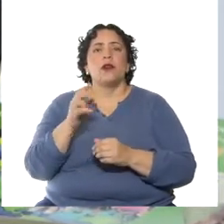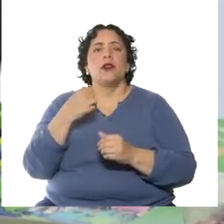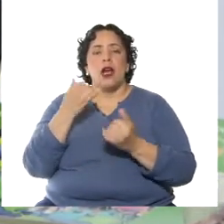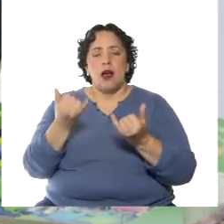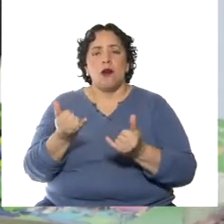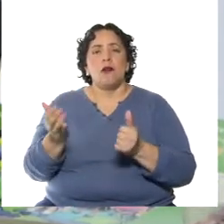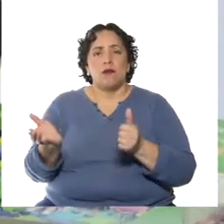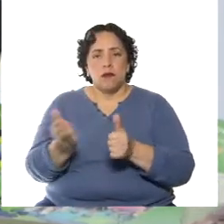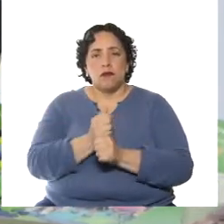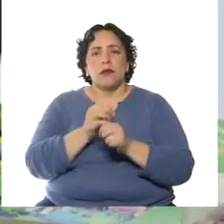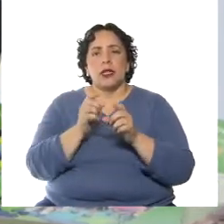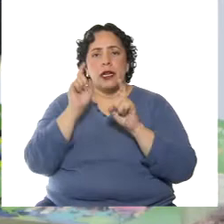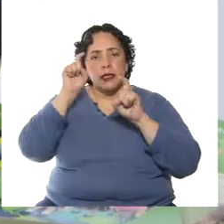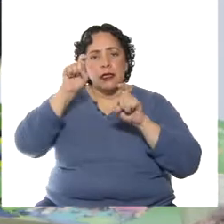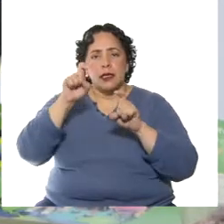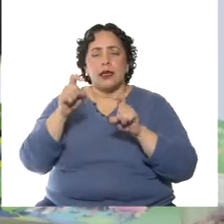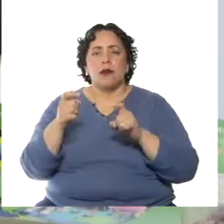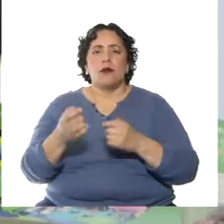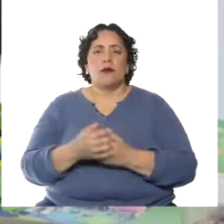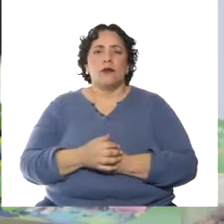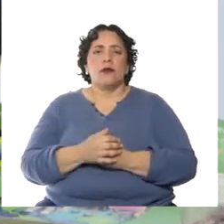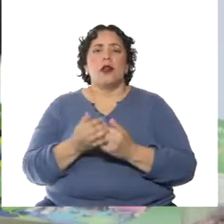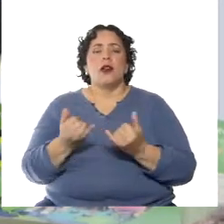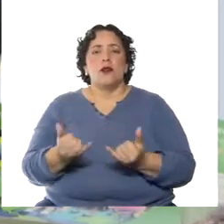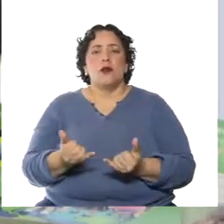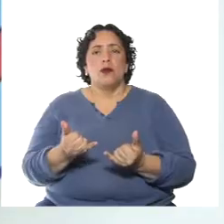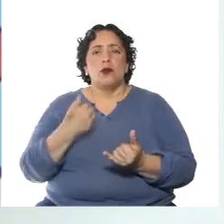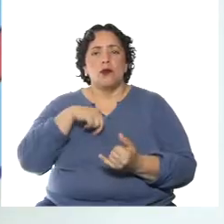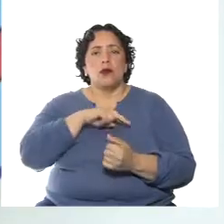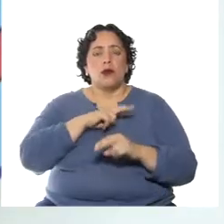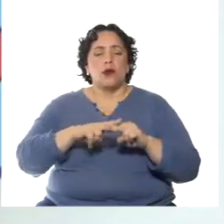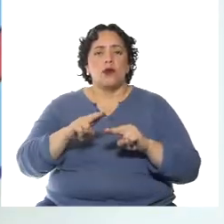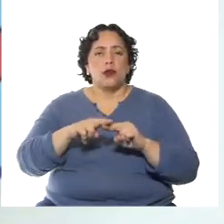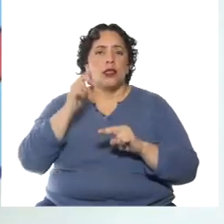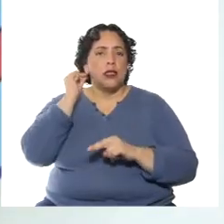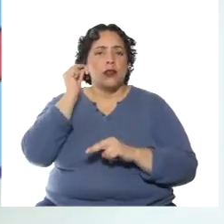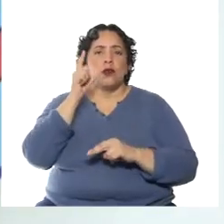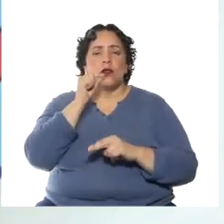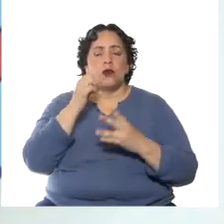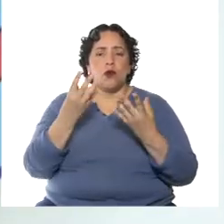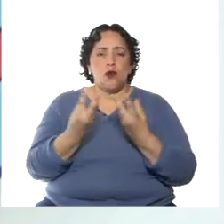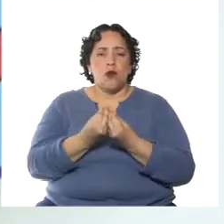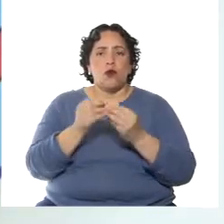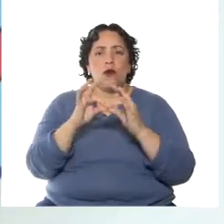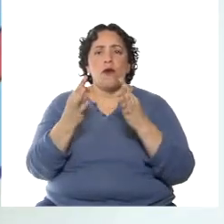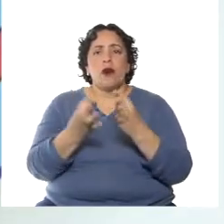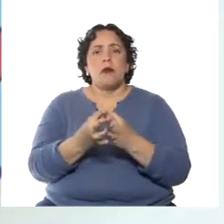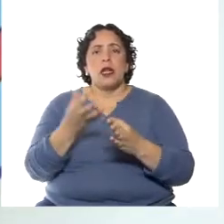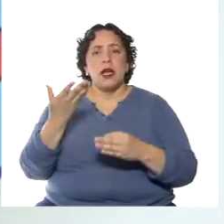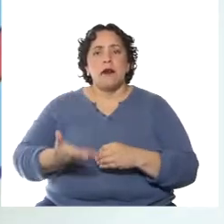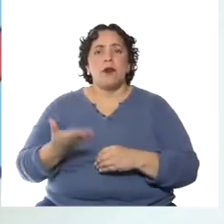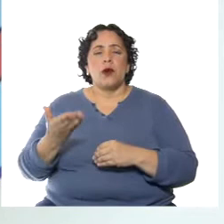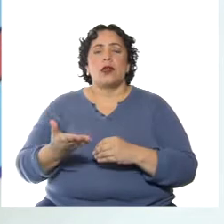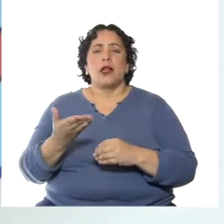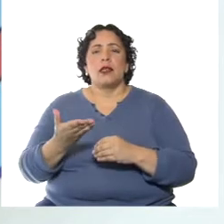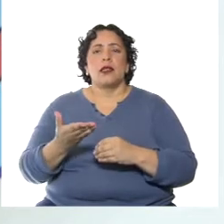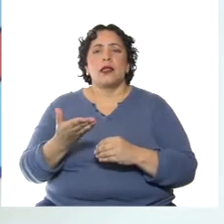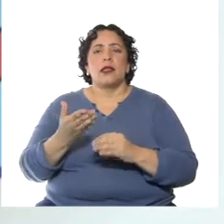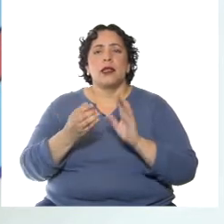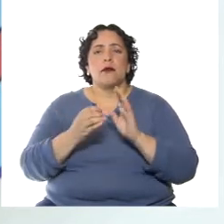acá, para orientarlos en eso. Por supuesto que sí, porque nuestras niñas y nuestros niños, junto con las familias, es importante que